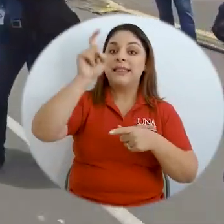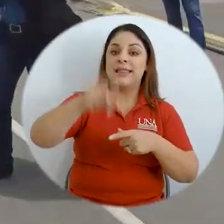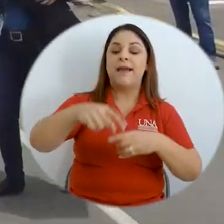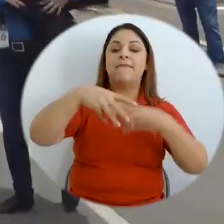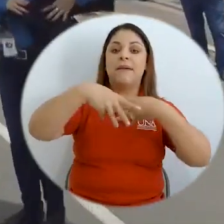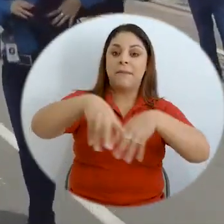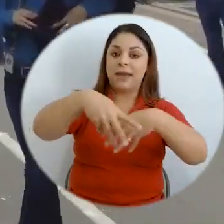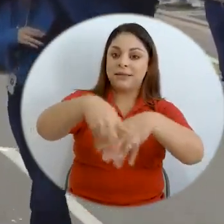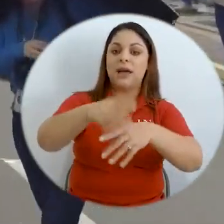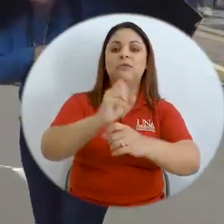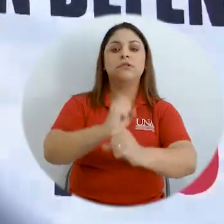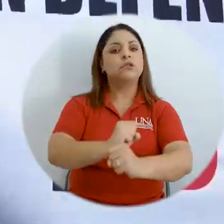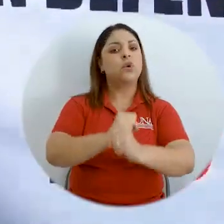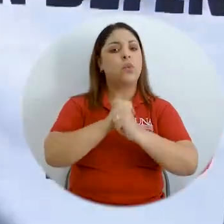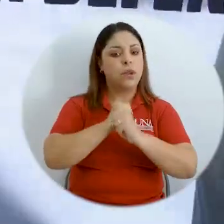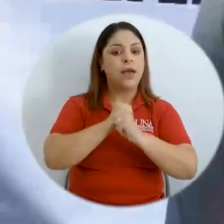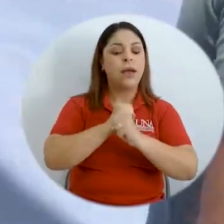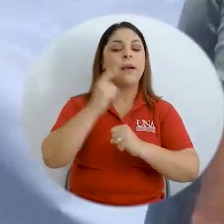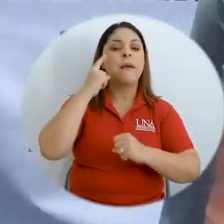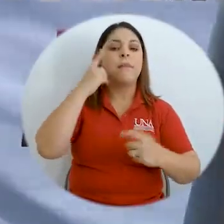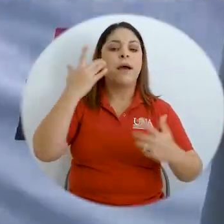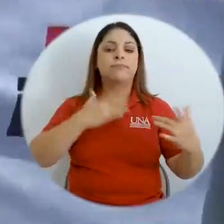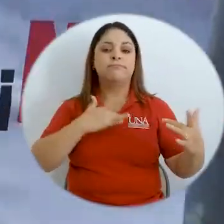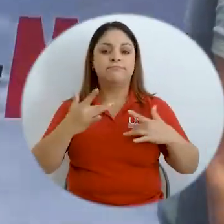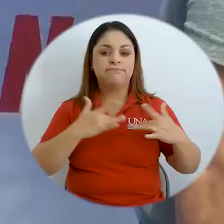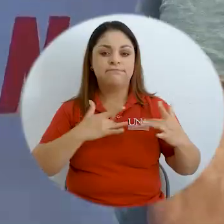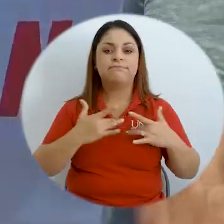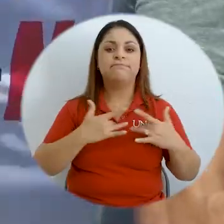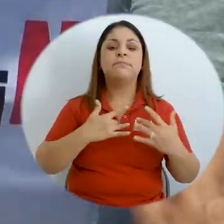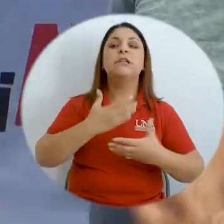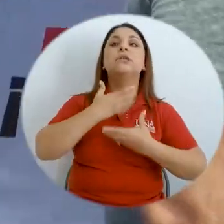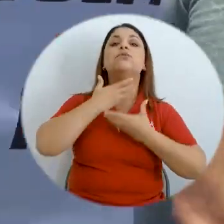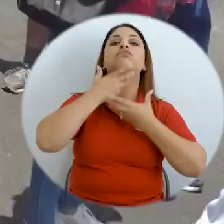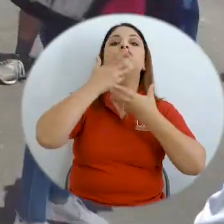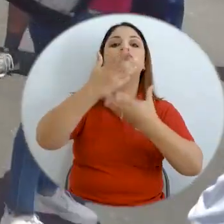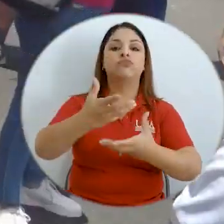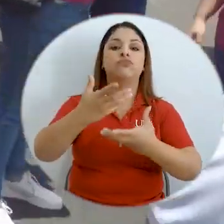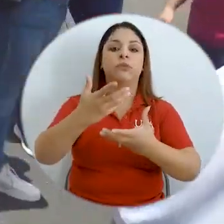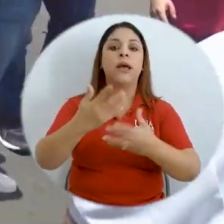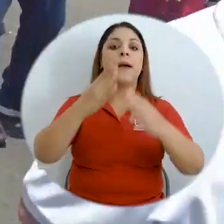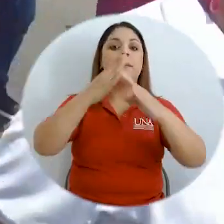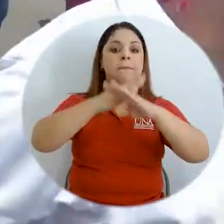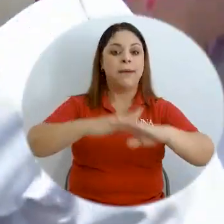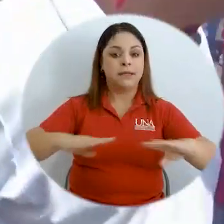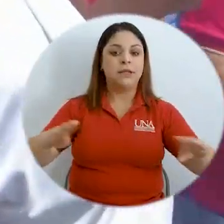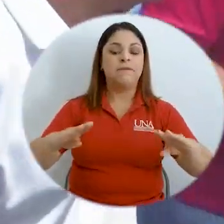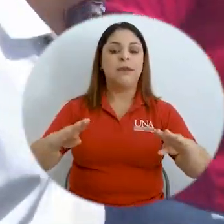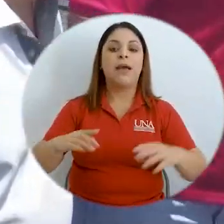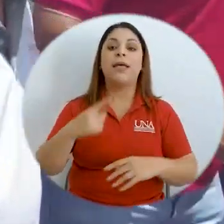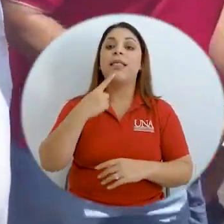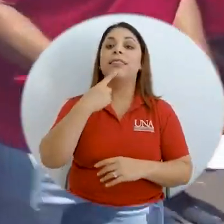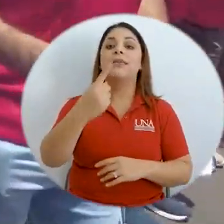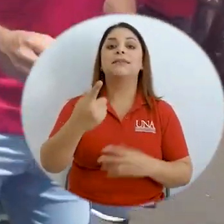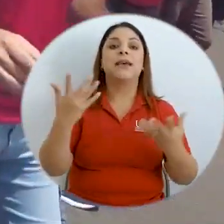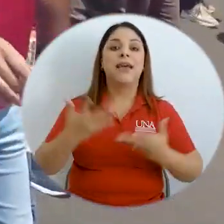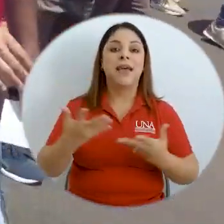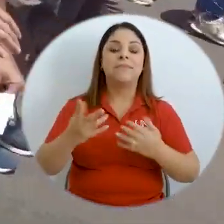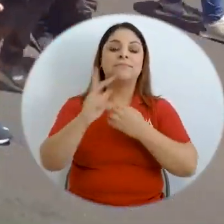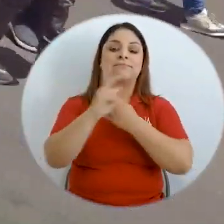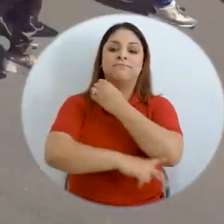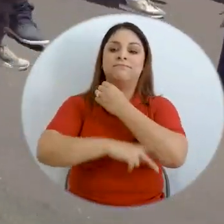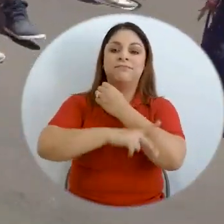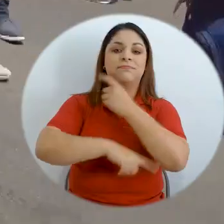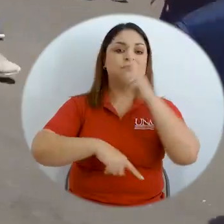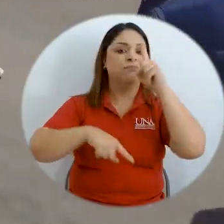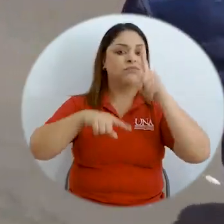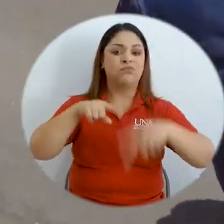que marchar con mucha seguridad para sensibilizar, para levantar la voz de manera pacífica y decir: el